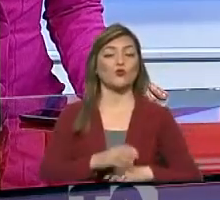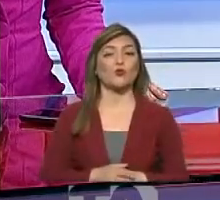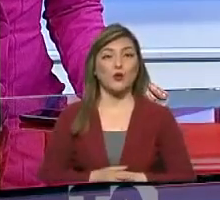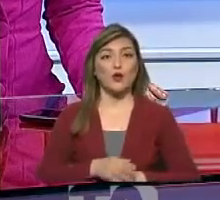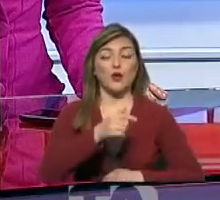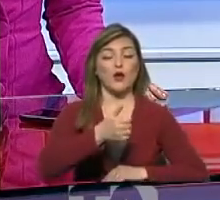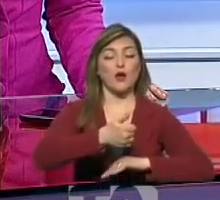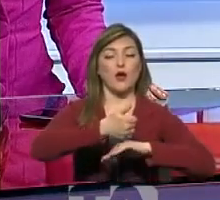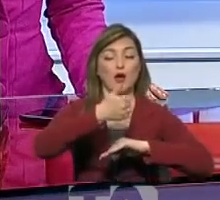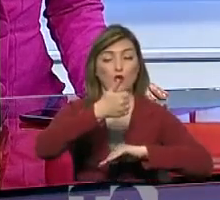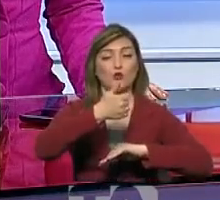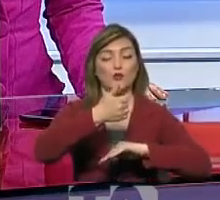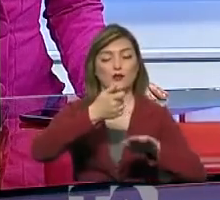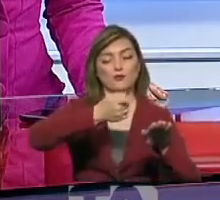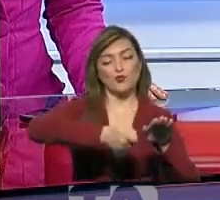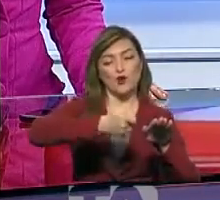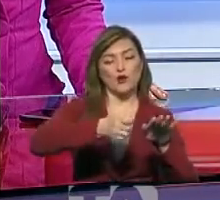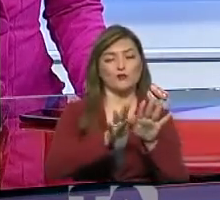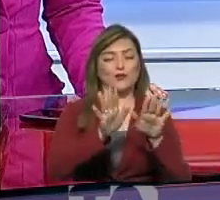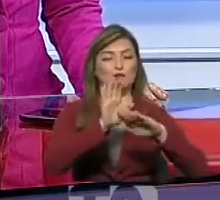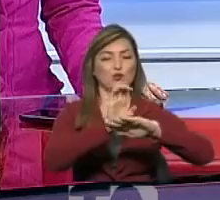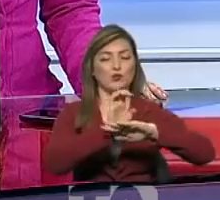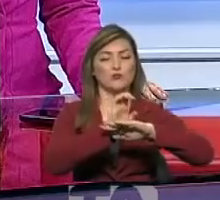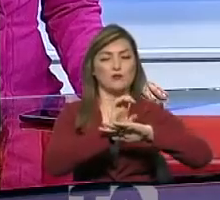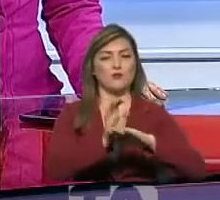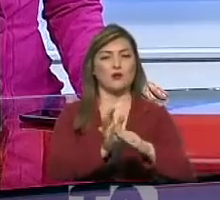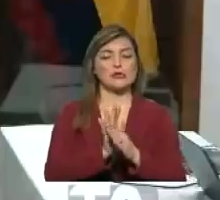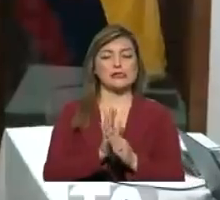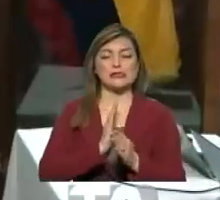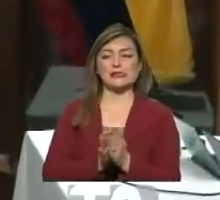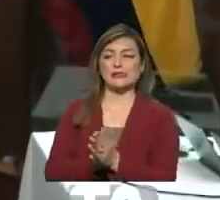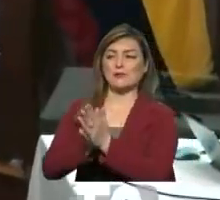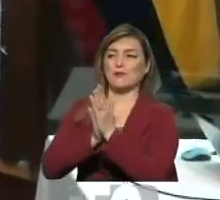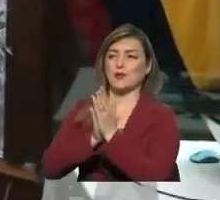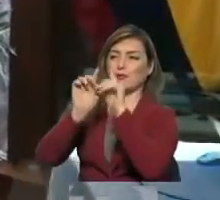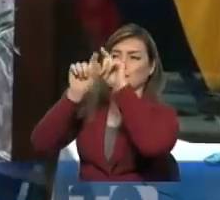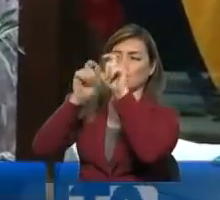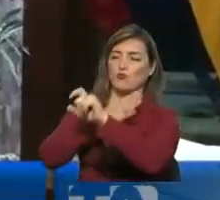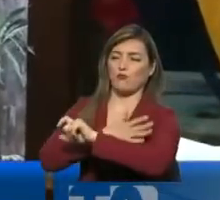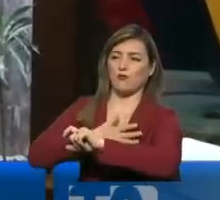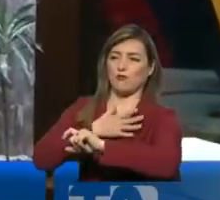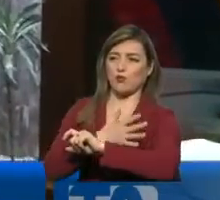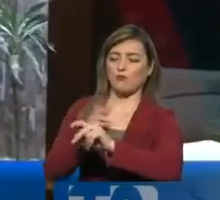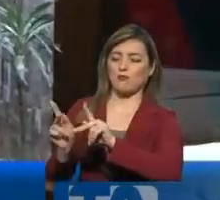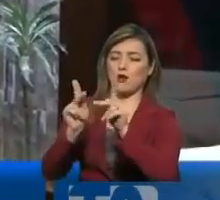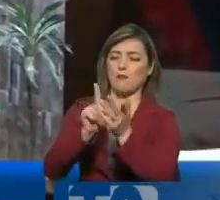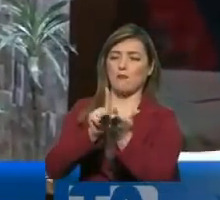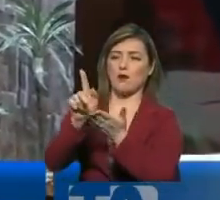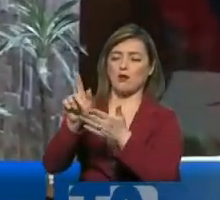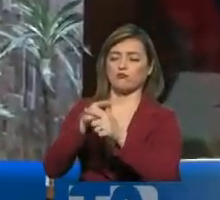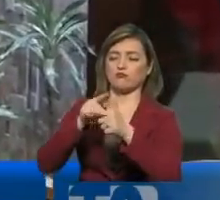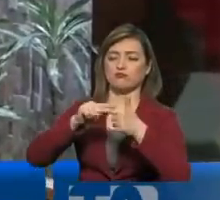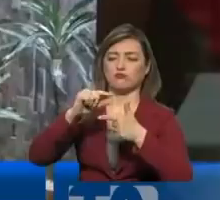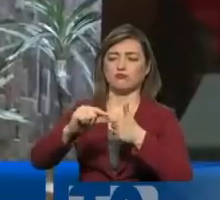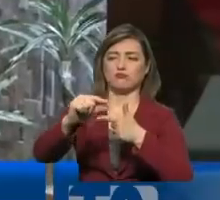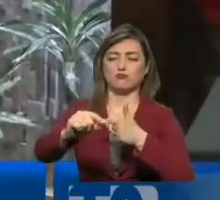inicio de acciones de repetición en contra de los funcionarios responsables. El procurador general del estado informó una más